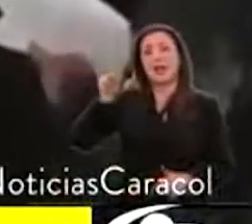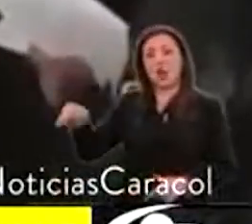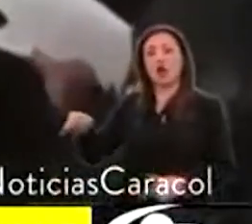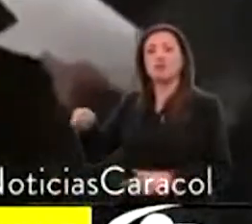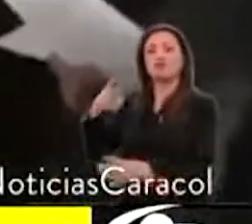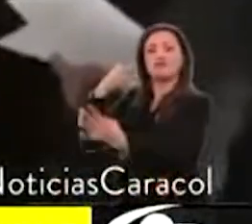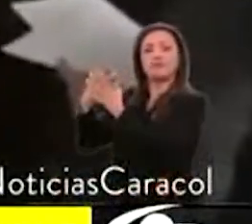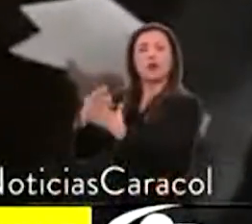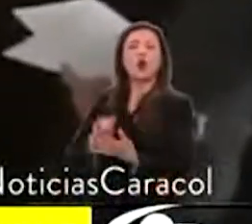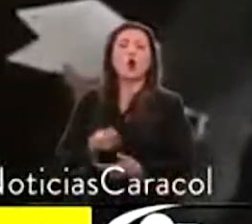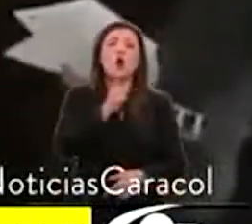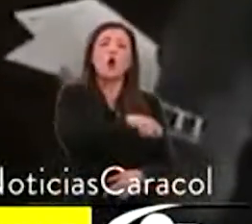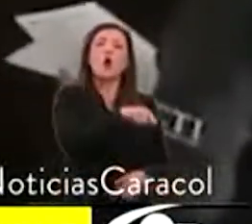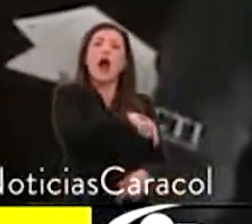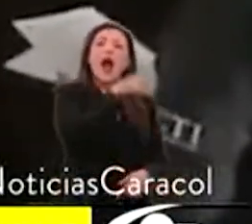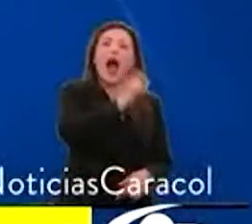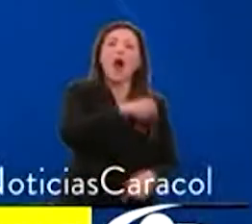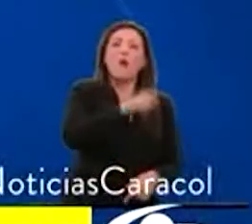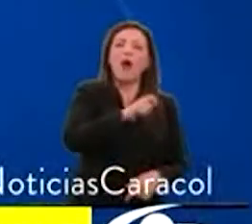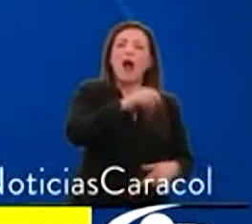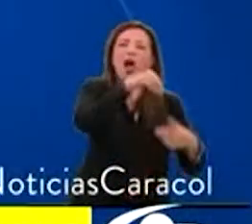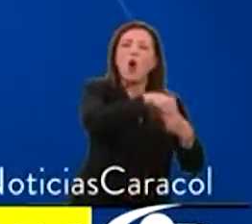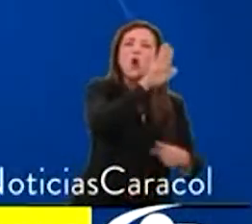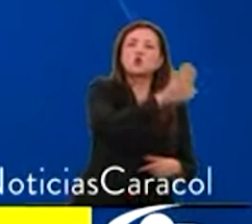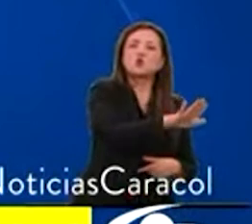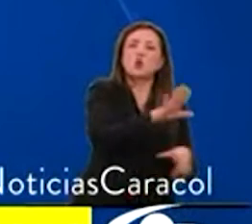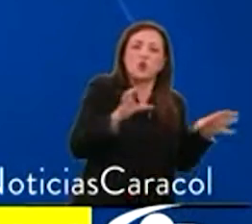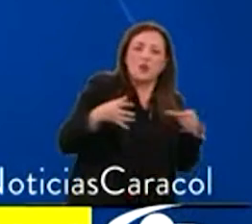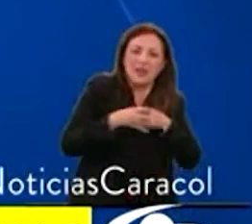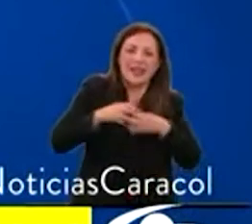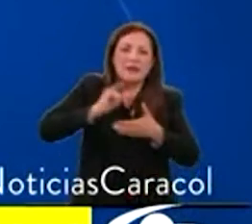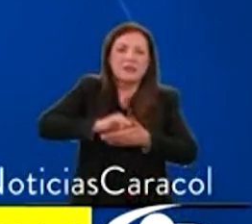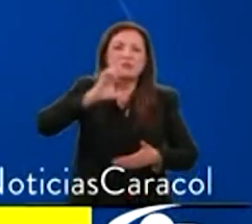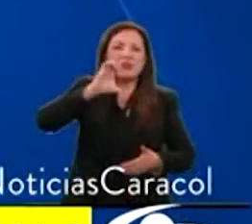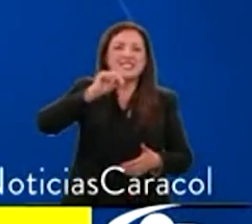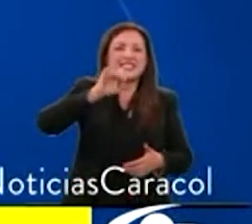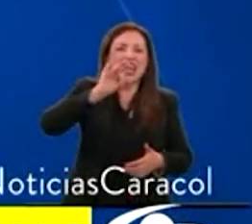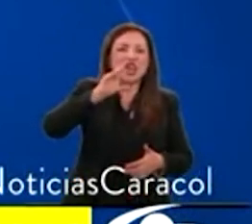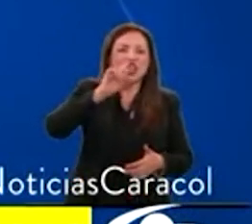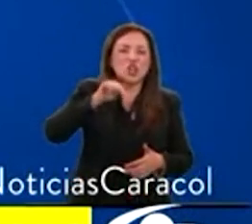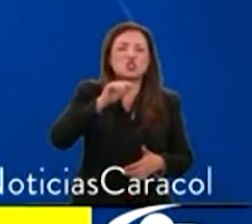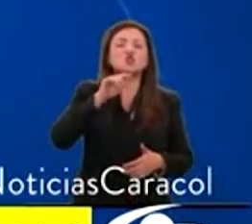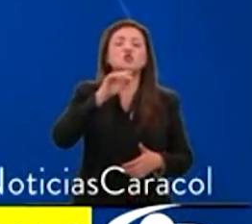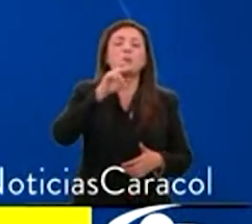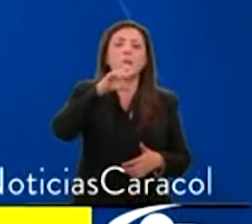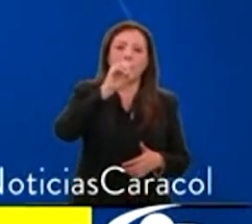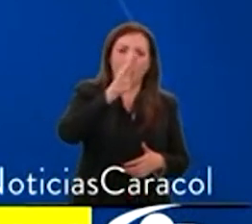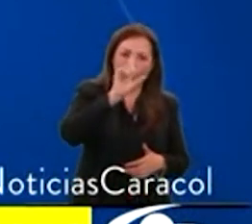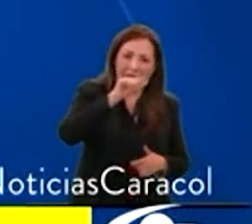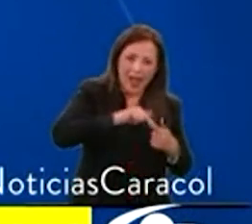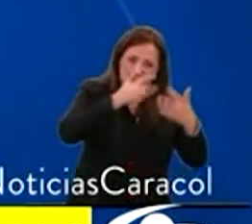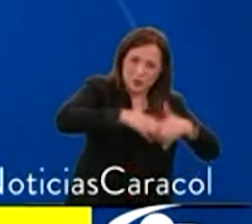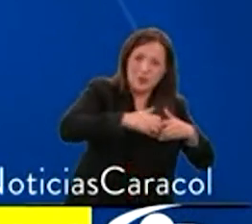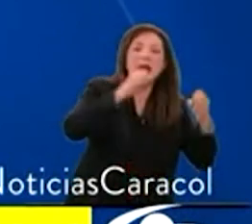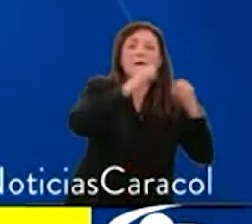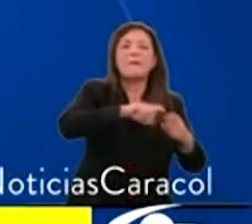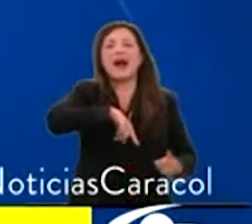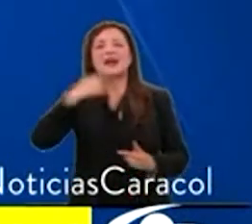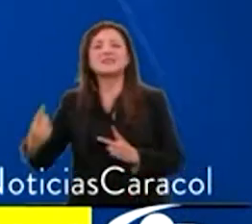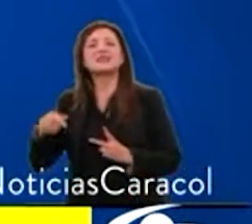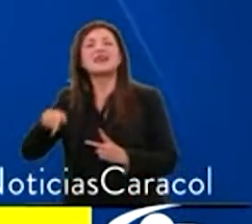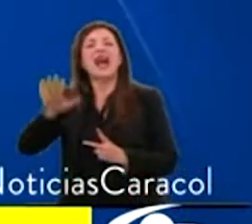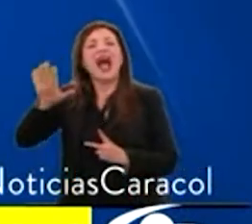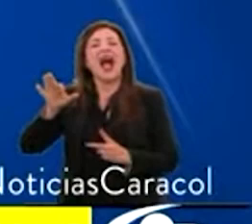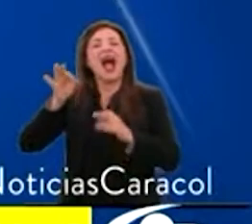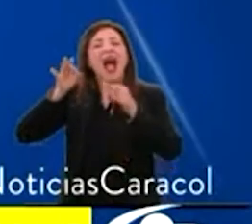Laverde, representante legal de la Unión Temporal Centros Poblados, y Luis Fernando Duque, integrante de la empresa RAVE, agencia de